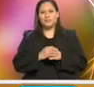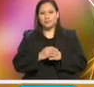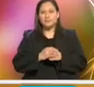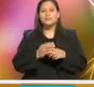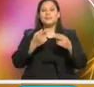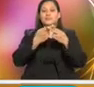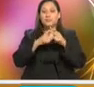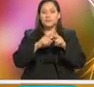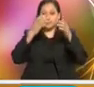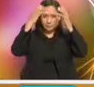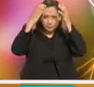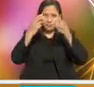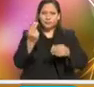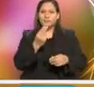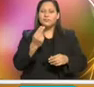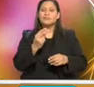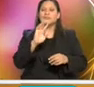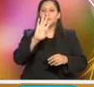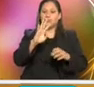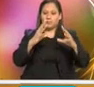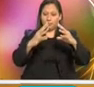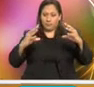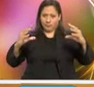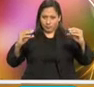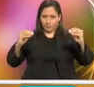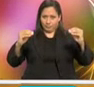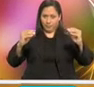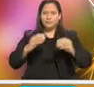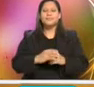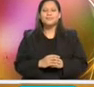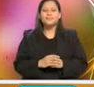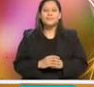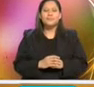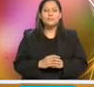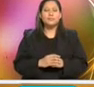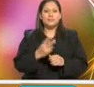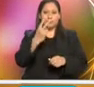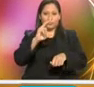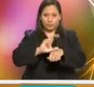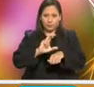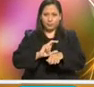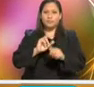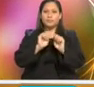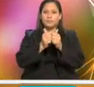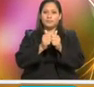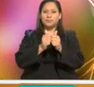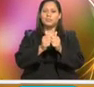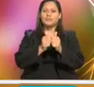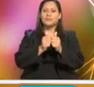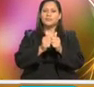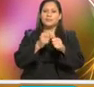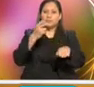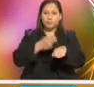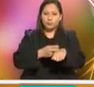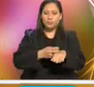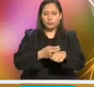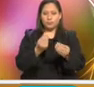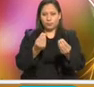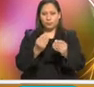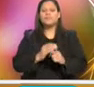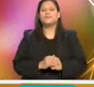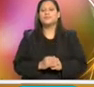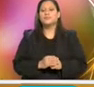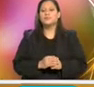Para comenzar, chef, vamos a necesitar 4 calabazas grandes, Sí, 2 huevos. pan molido en cantidad suficiente, Así es,